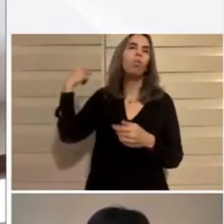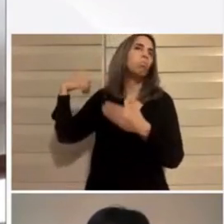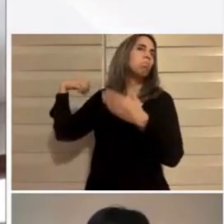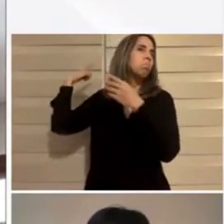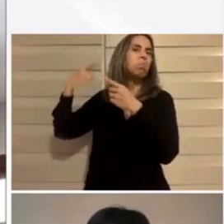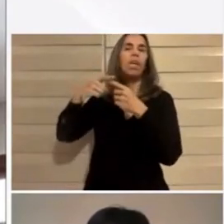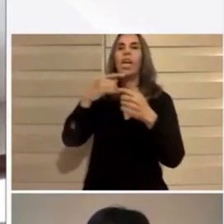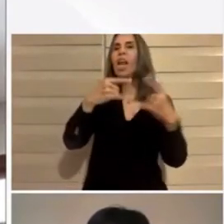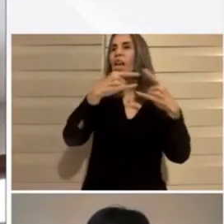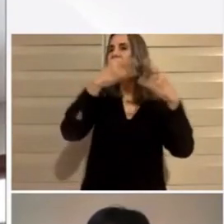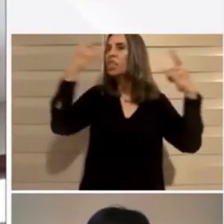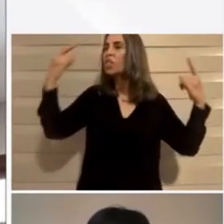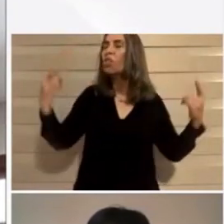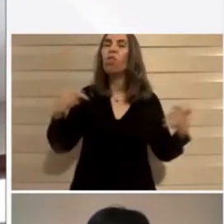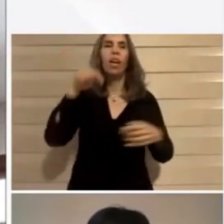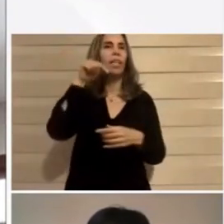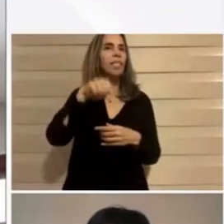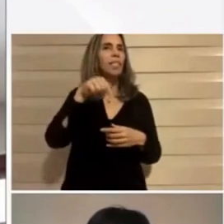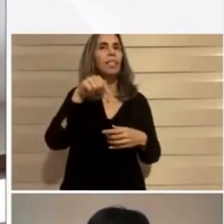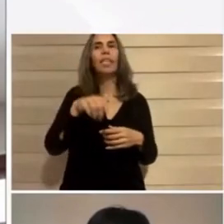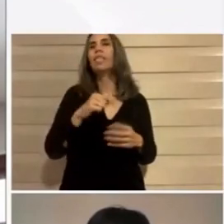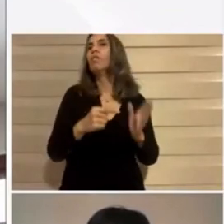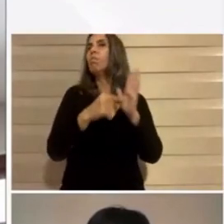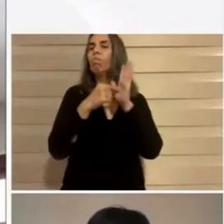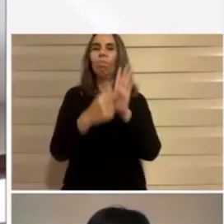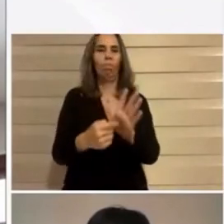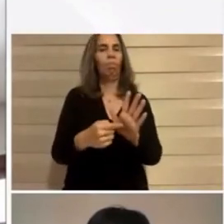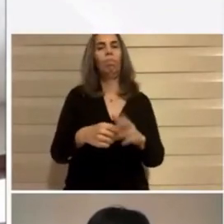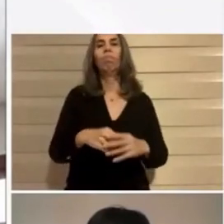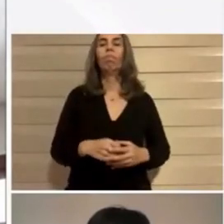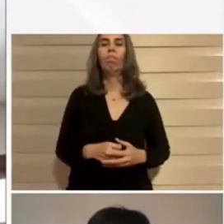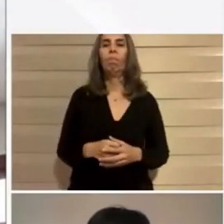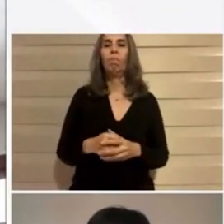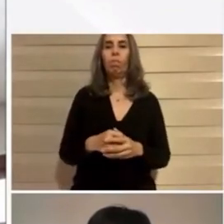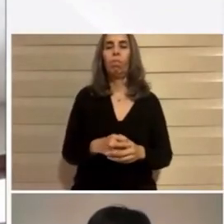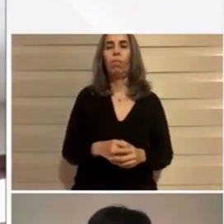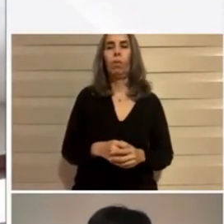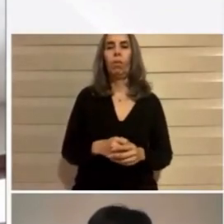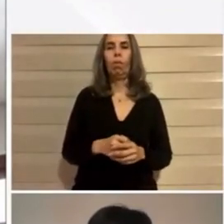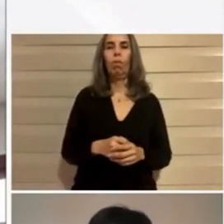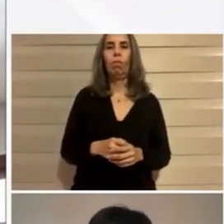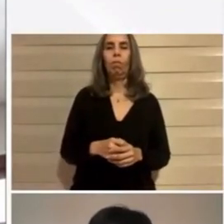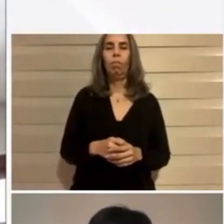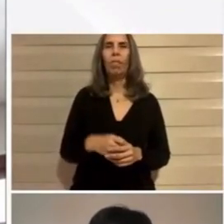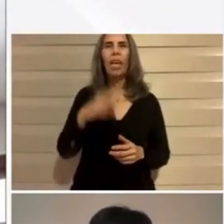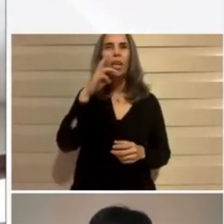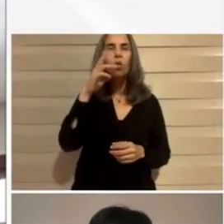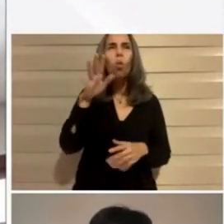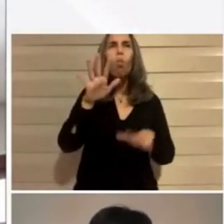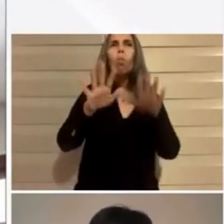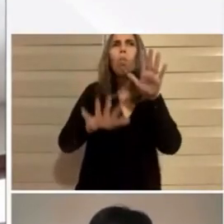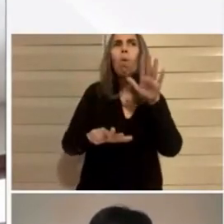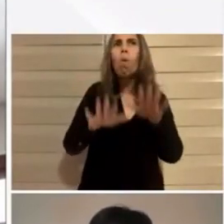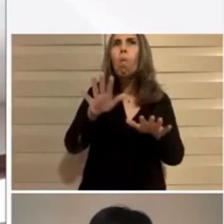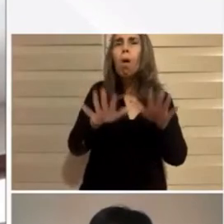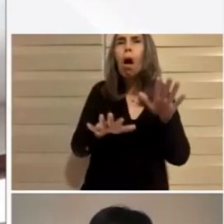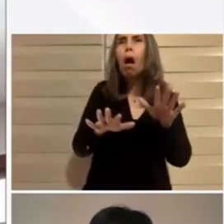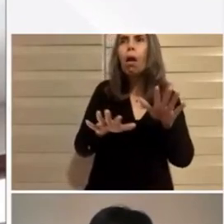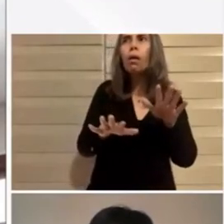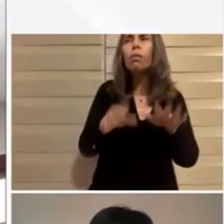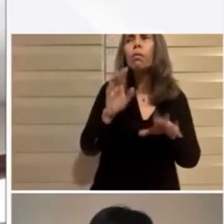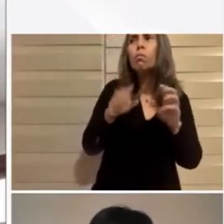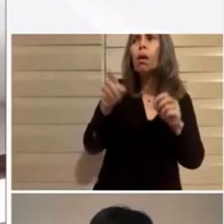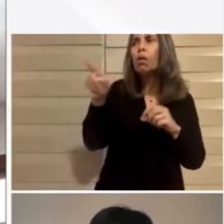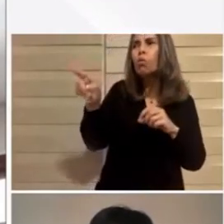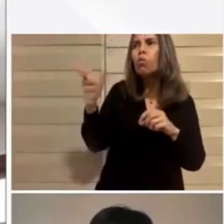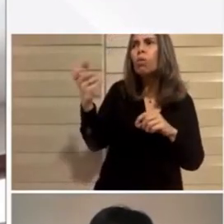a intercambiar lo que tenemos de más con lo que tenemos de menos con otras personas. A mí me interesa lo que tú tienes, yo no lo tengo, y